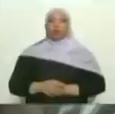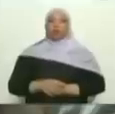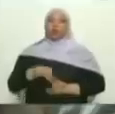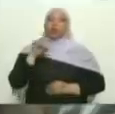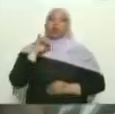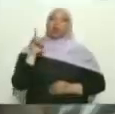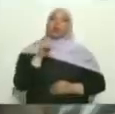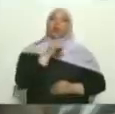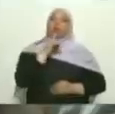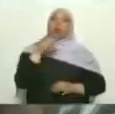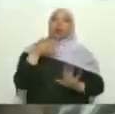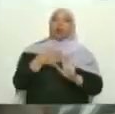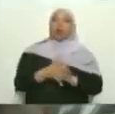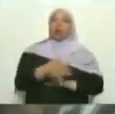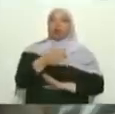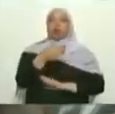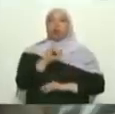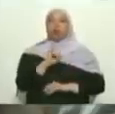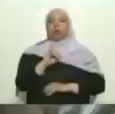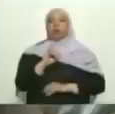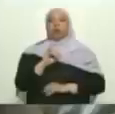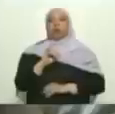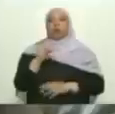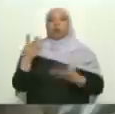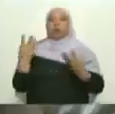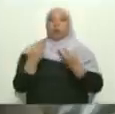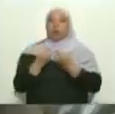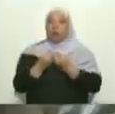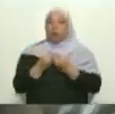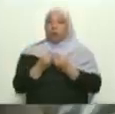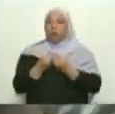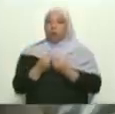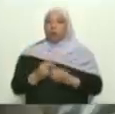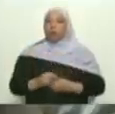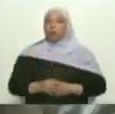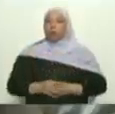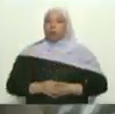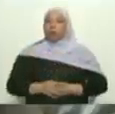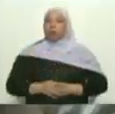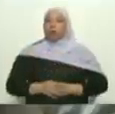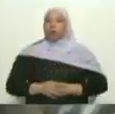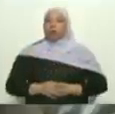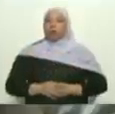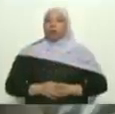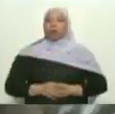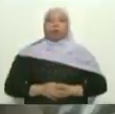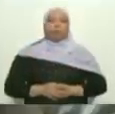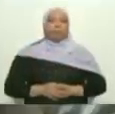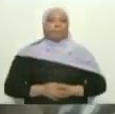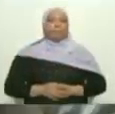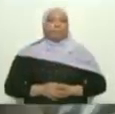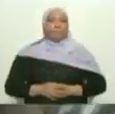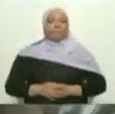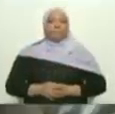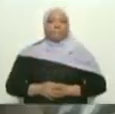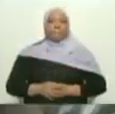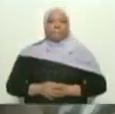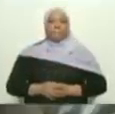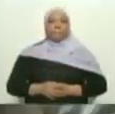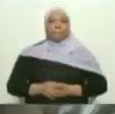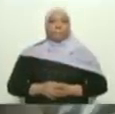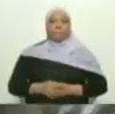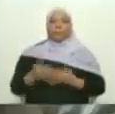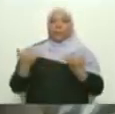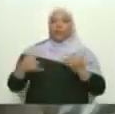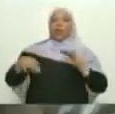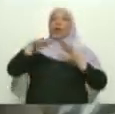innombrable fue el propio Donald Trump. Eso lo dijo en un video también Diego Arria. O sea, la